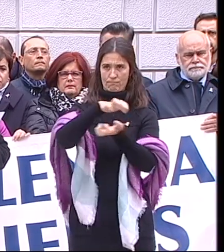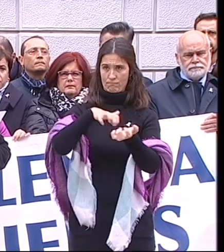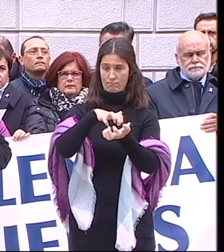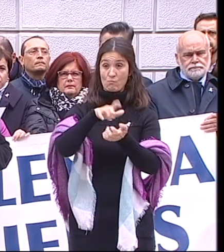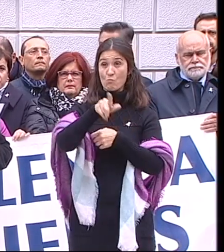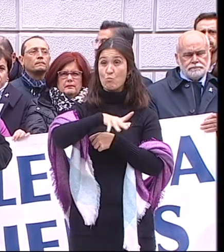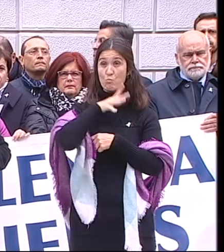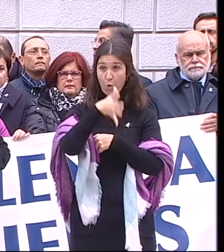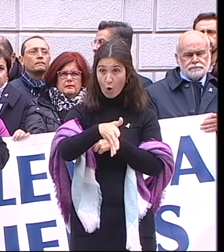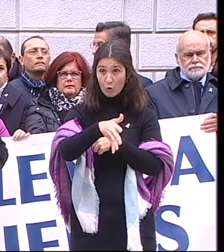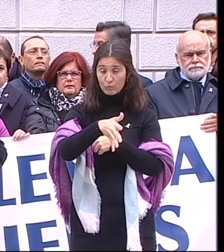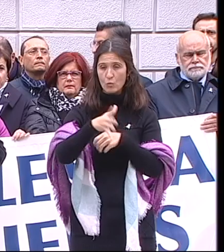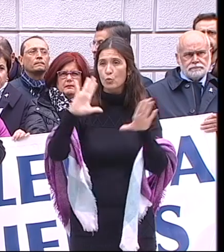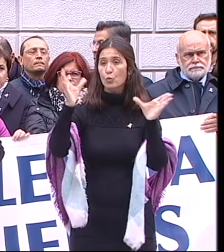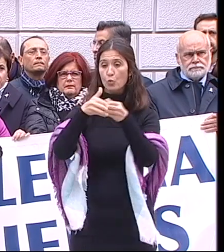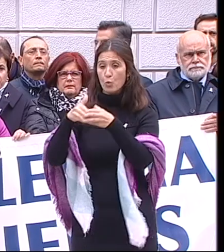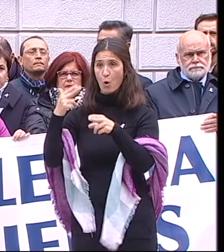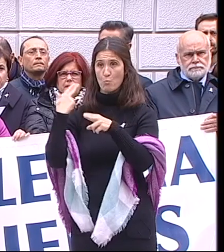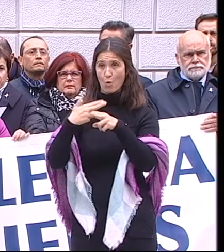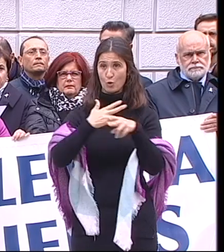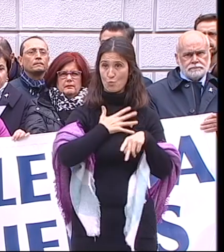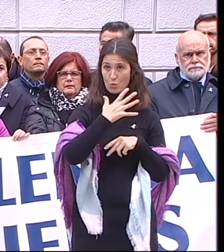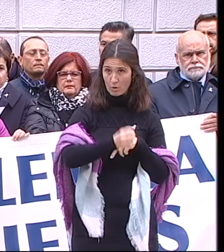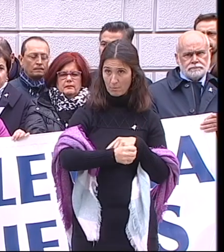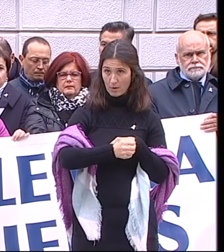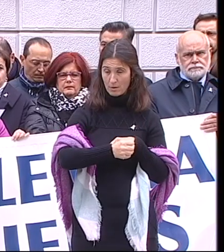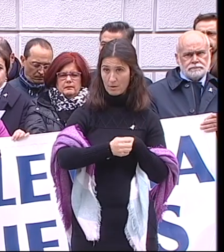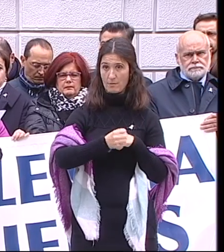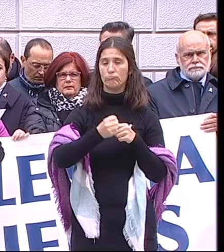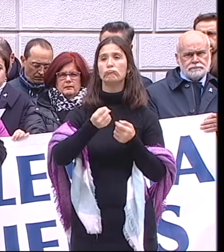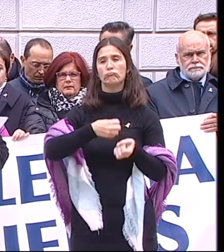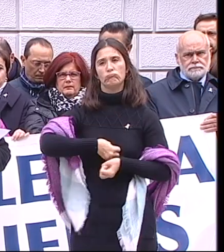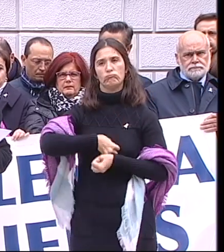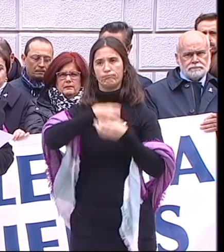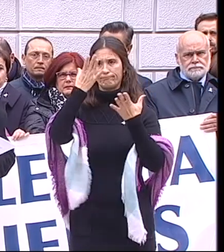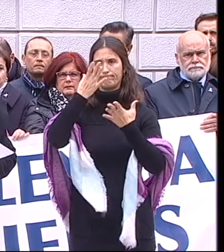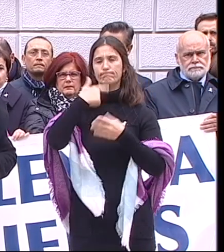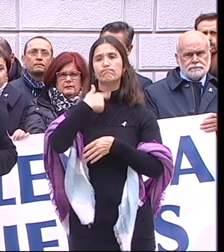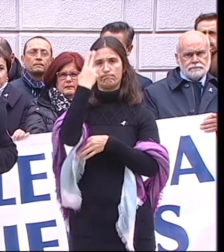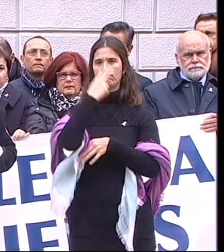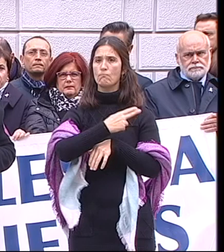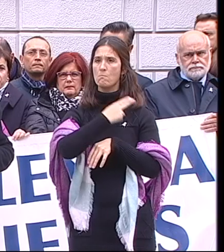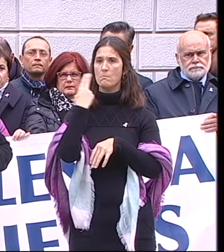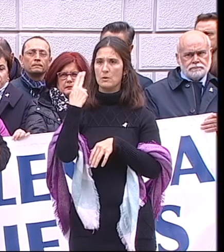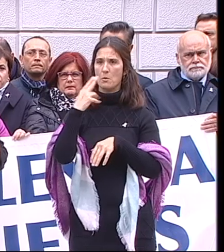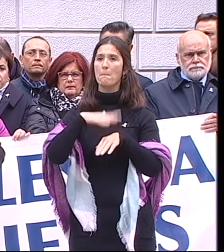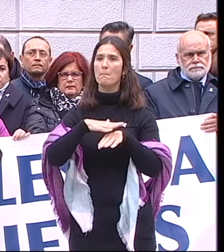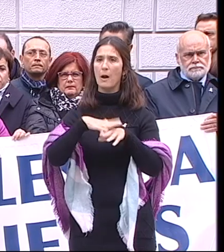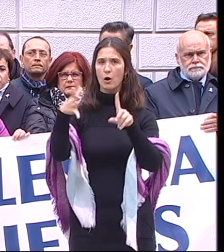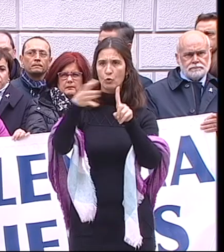Por ello, todos los grupos políticos municipales manifestamos nuestro compromiso para